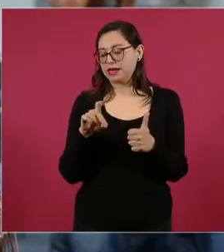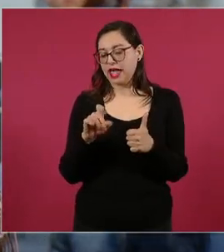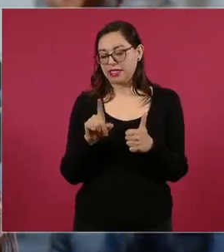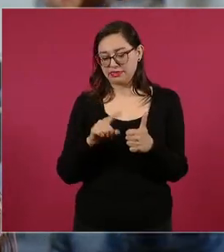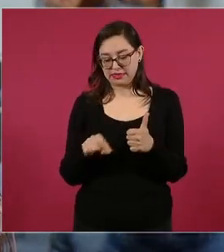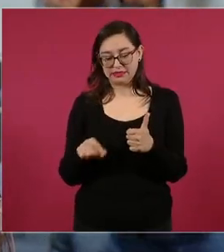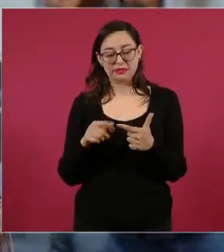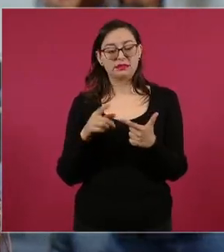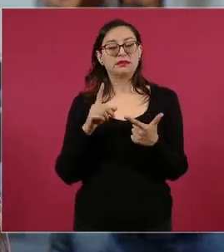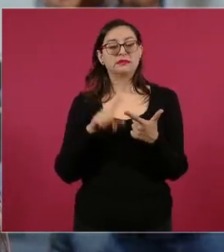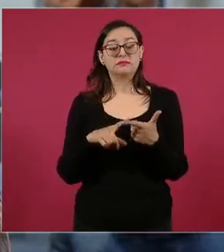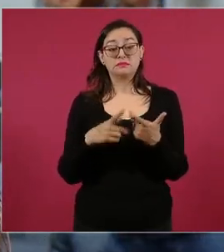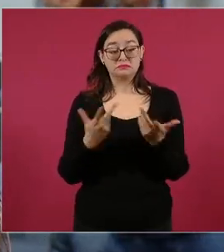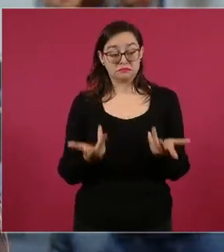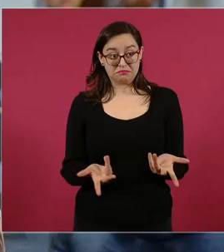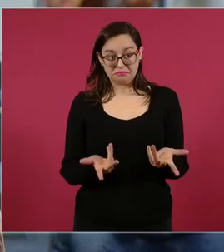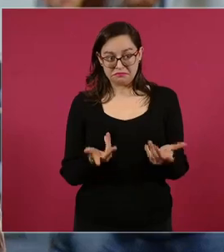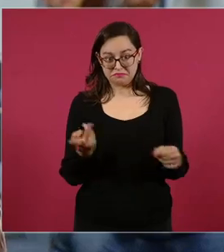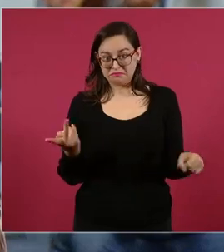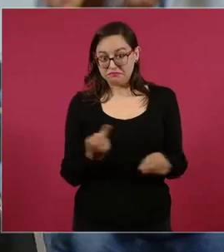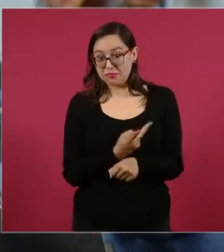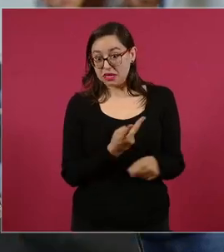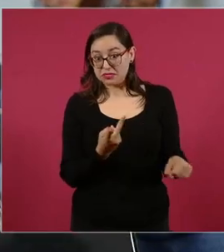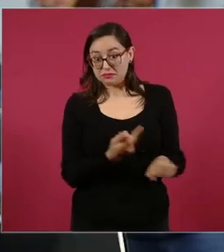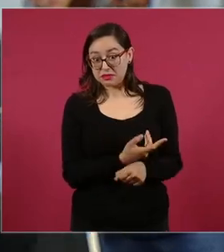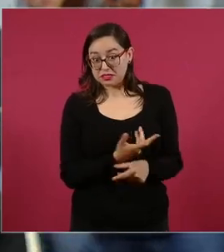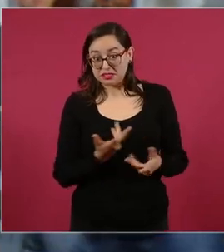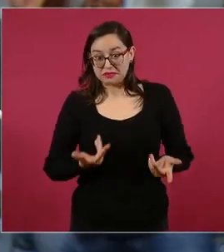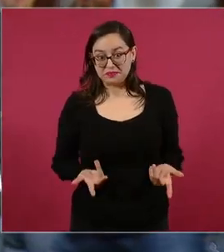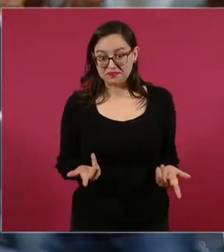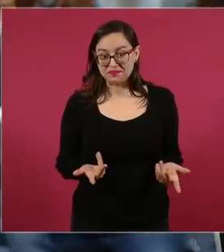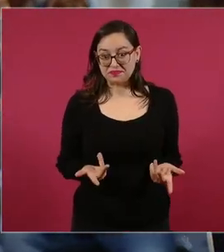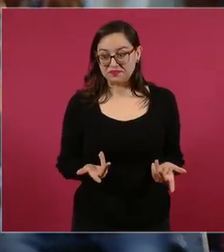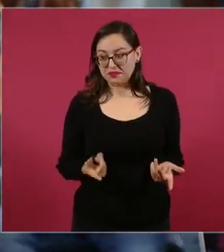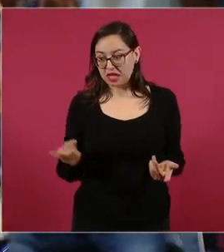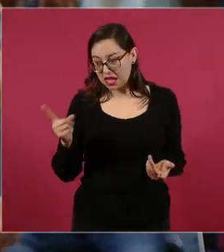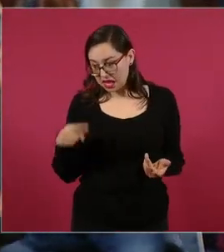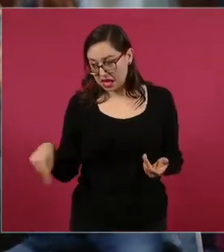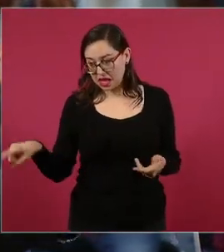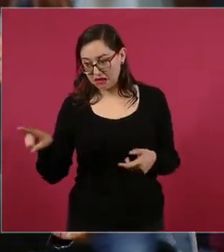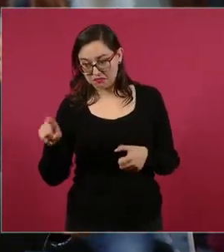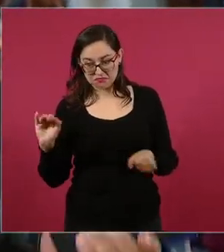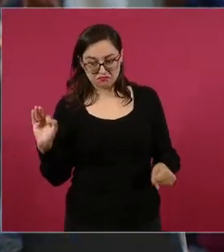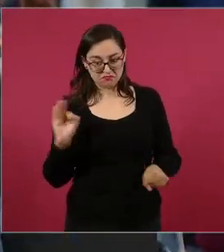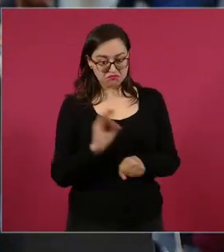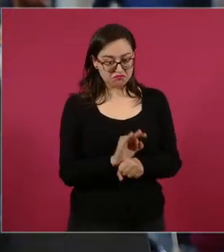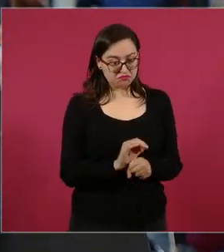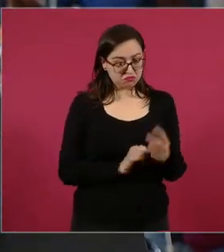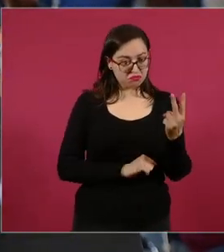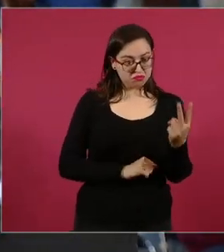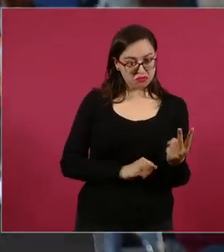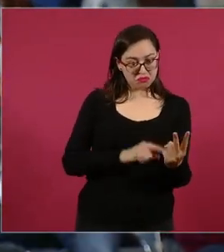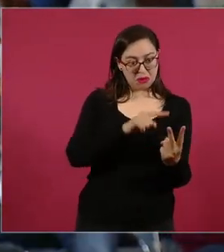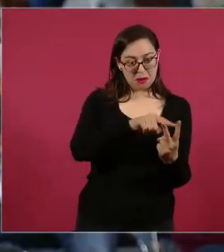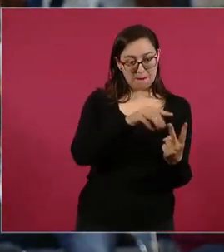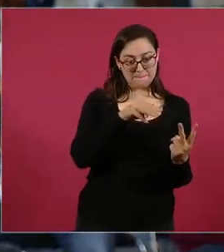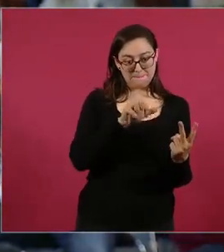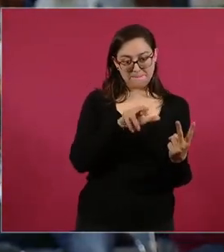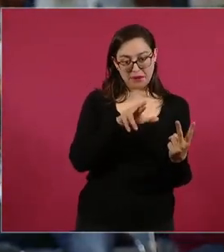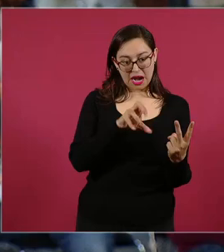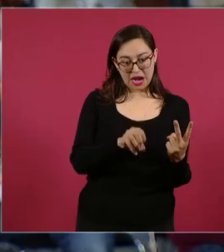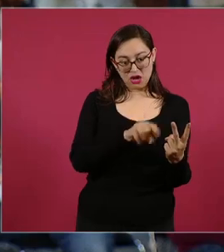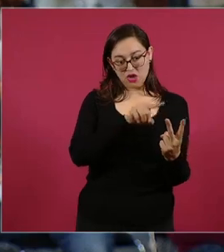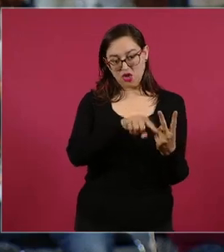Barrios, porque dos personajes que surgen o protegidos por Fernando Gutiérrez Barrios fueron Manlio Fabio Beltrones y